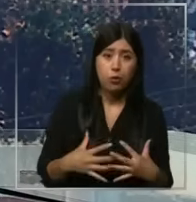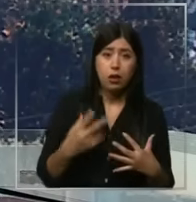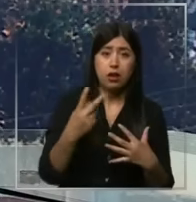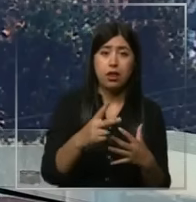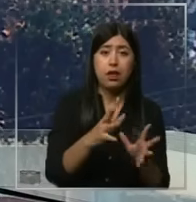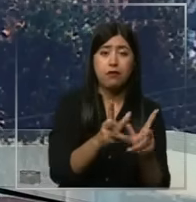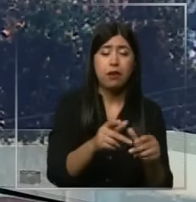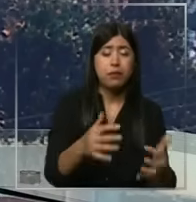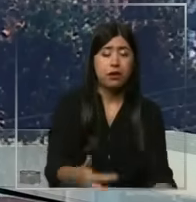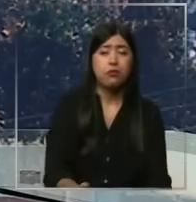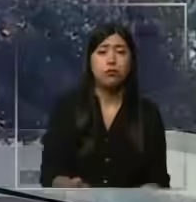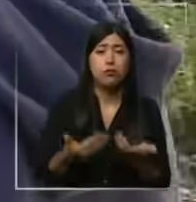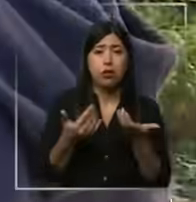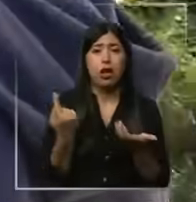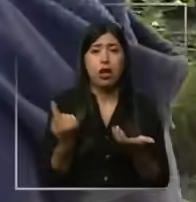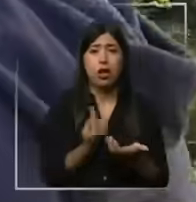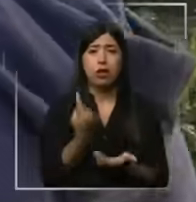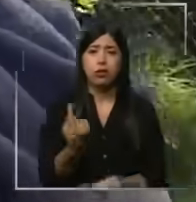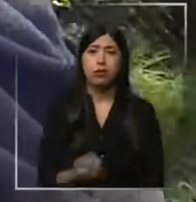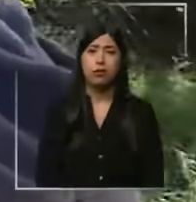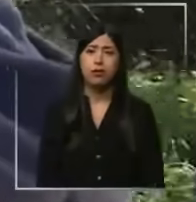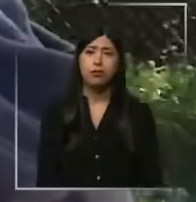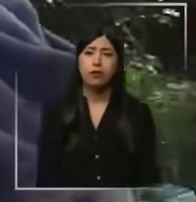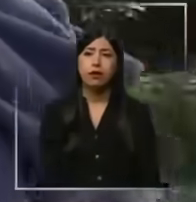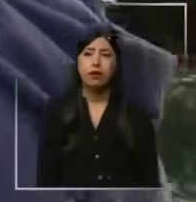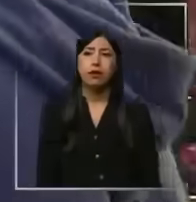seres queridos.